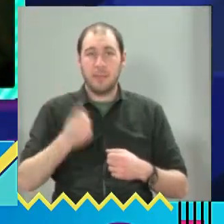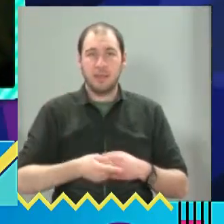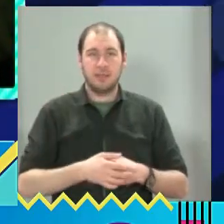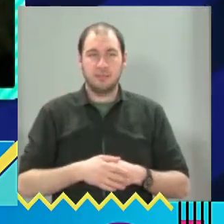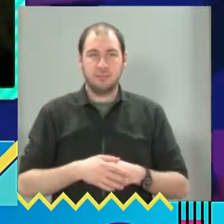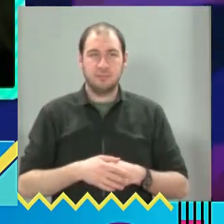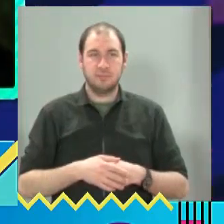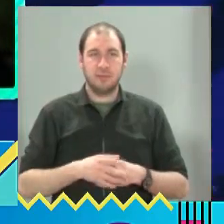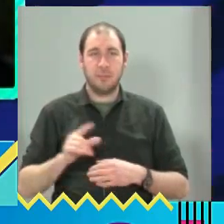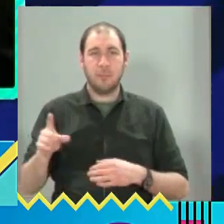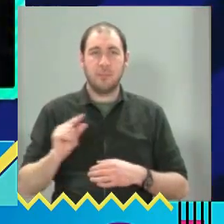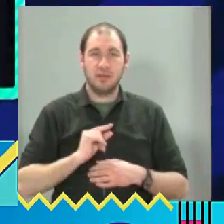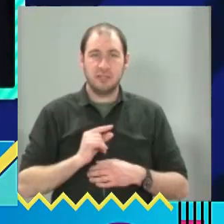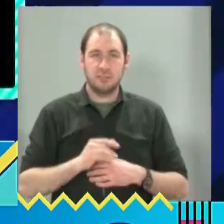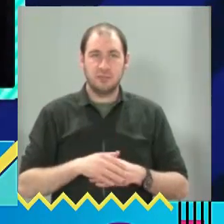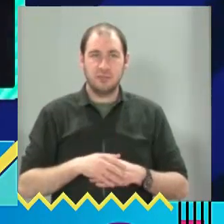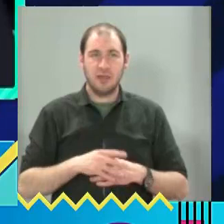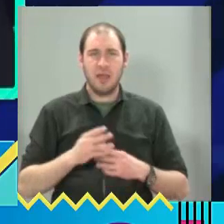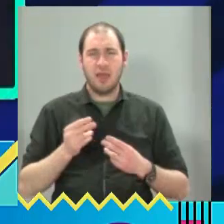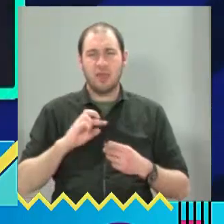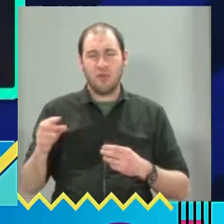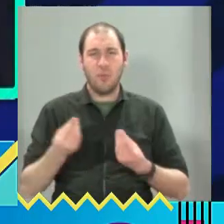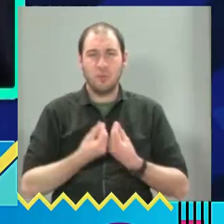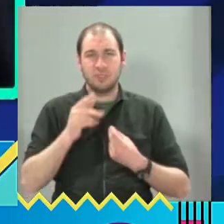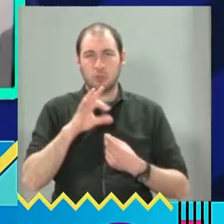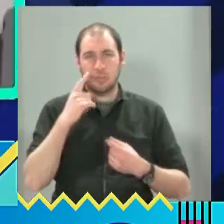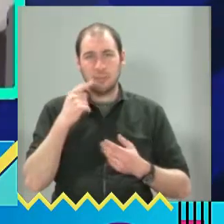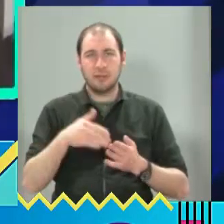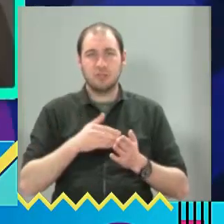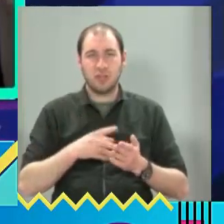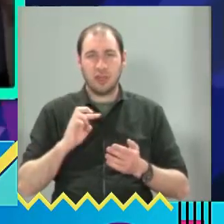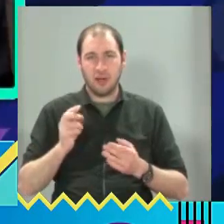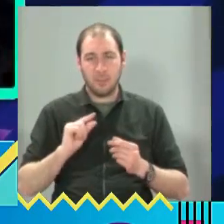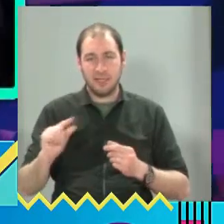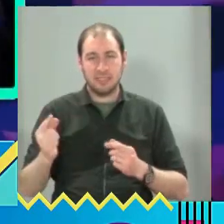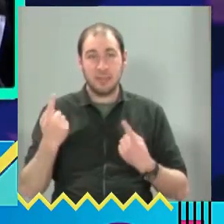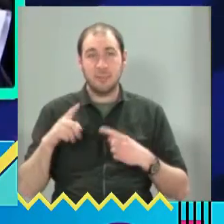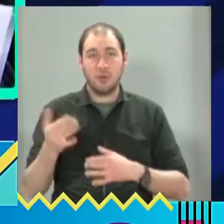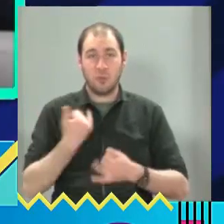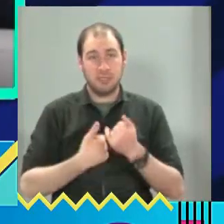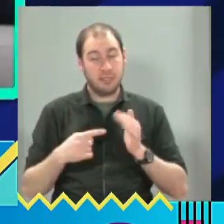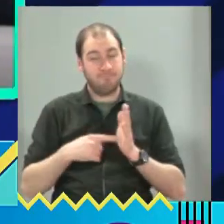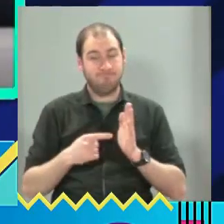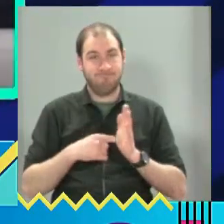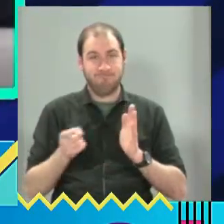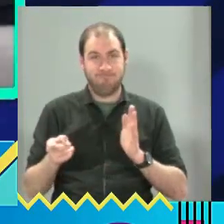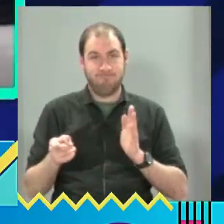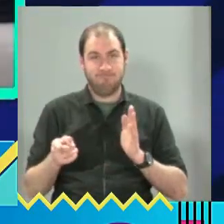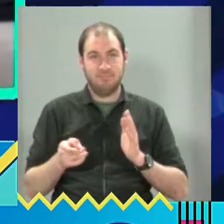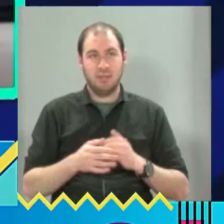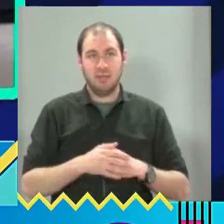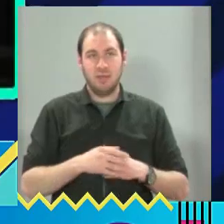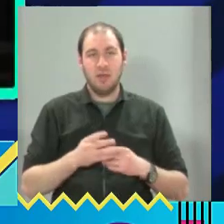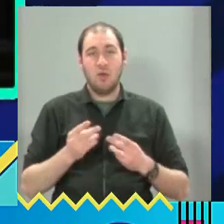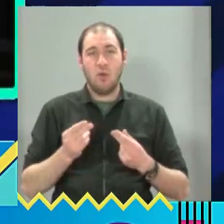que nos ha prestado una gran cantidad de dólares, 50.000 millones de dólares, pero nos dice con una condición: no